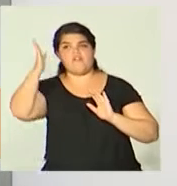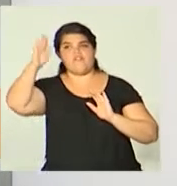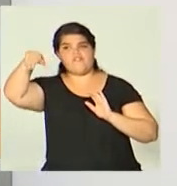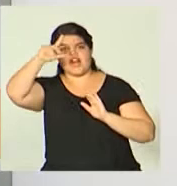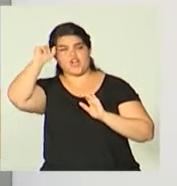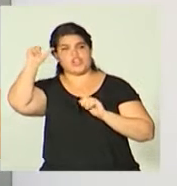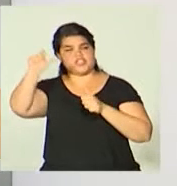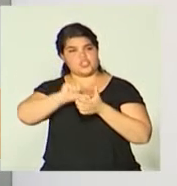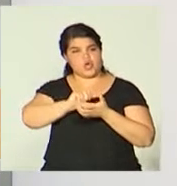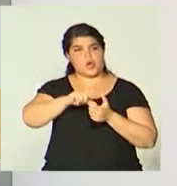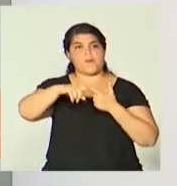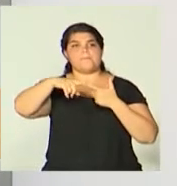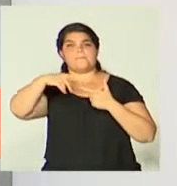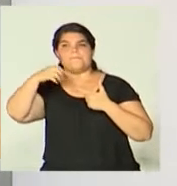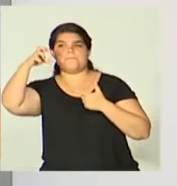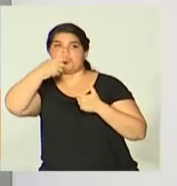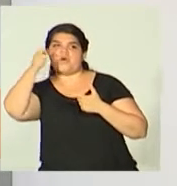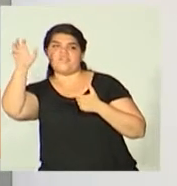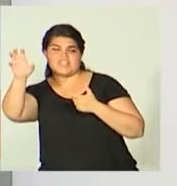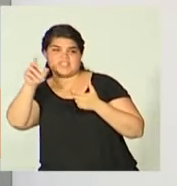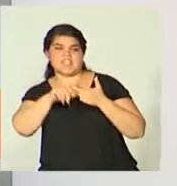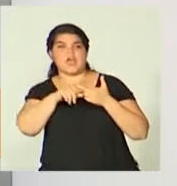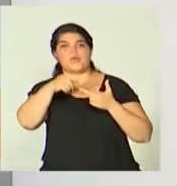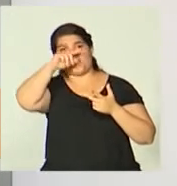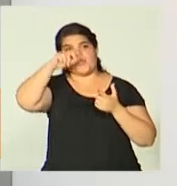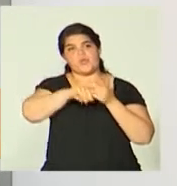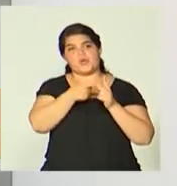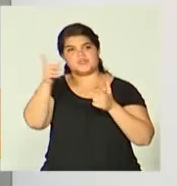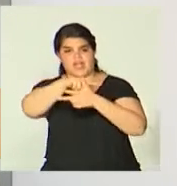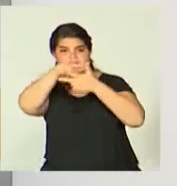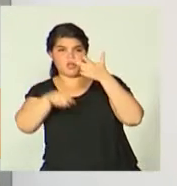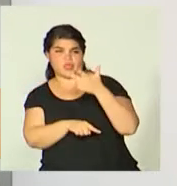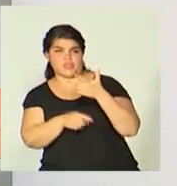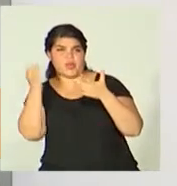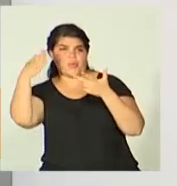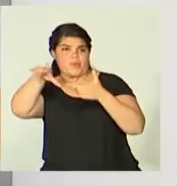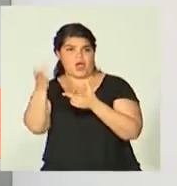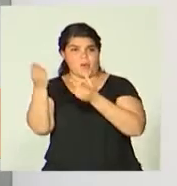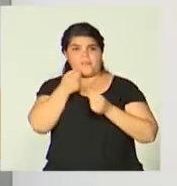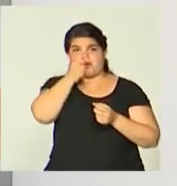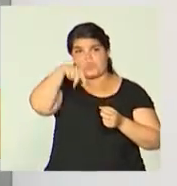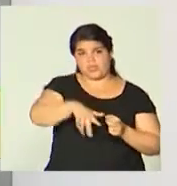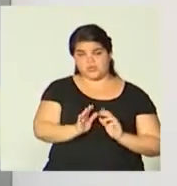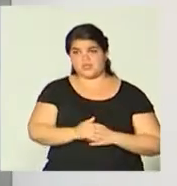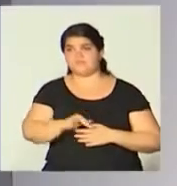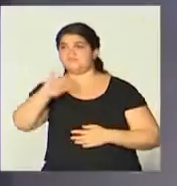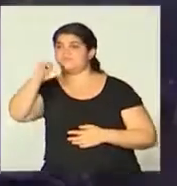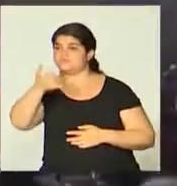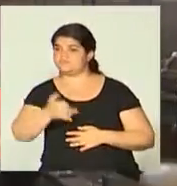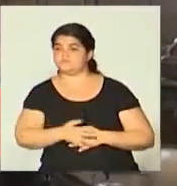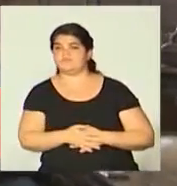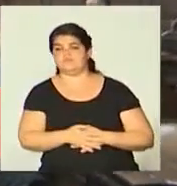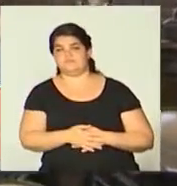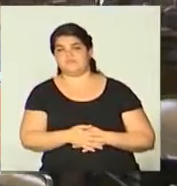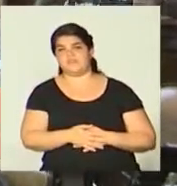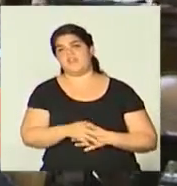Provincia y el Banco de la Ciudad de Buenos Aires, de cara a financiamiento para la provincia de Mendoza? Sí, la parte de